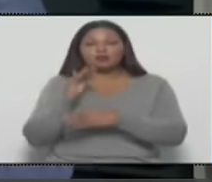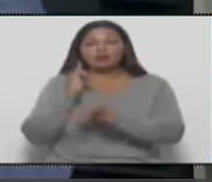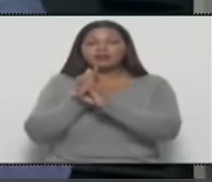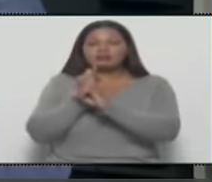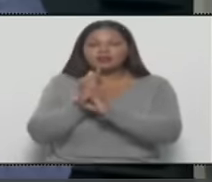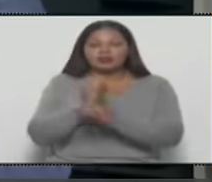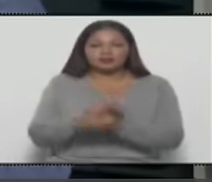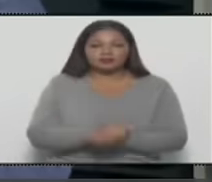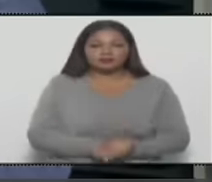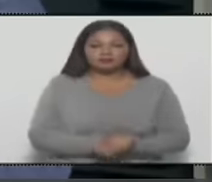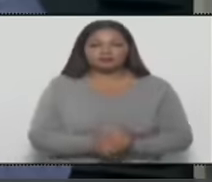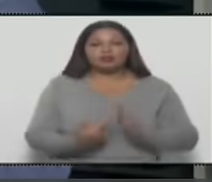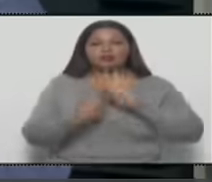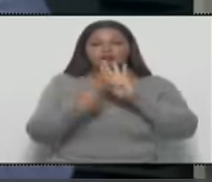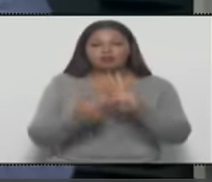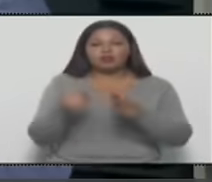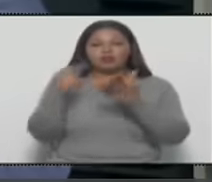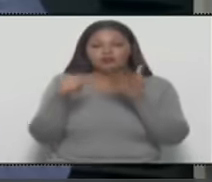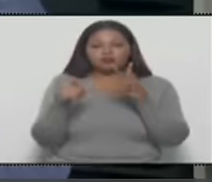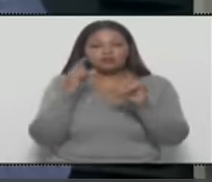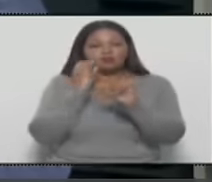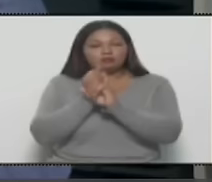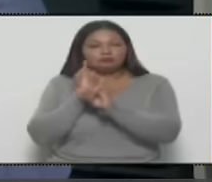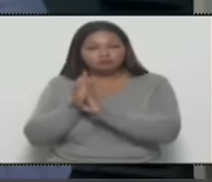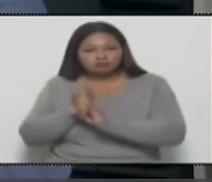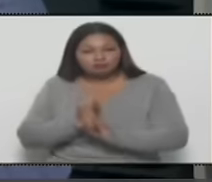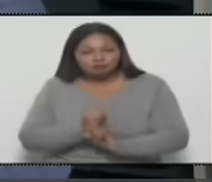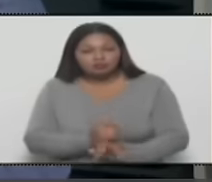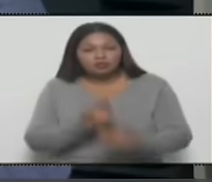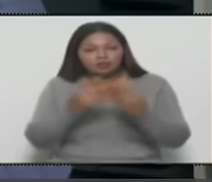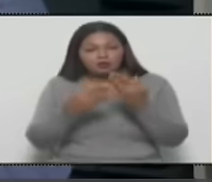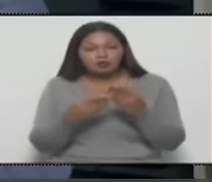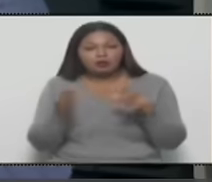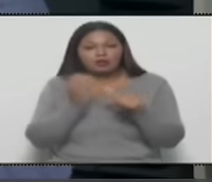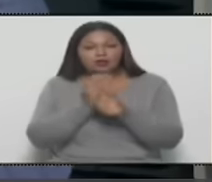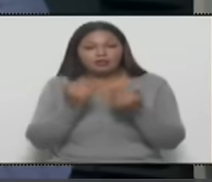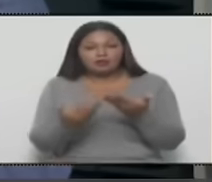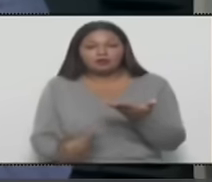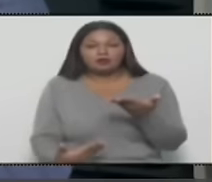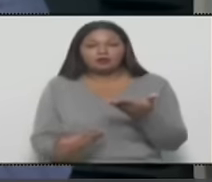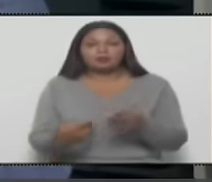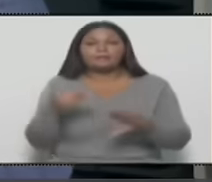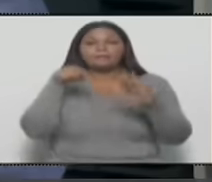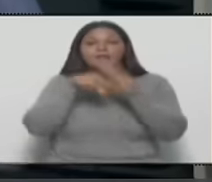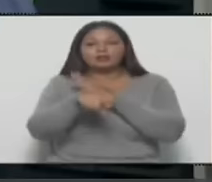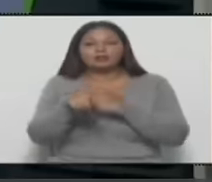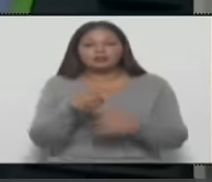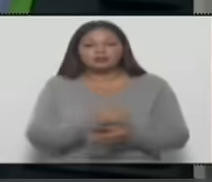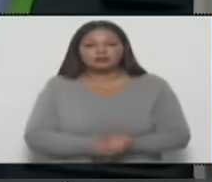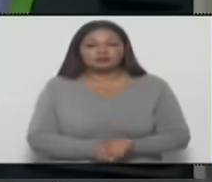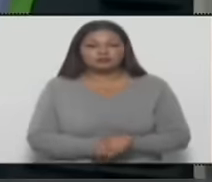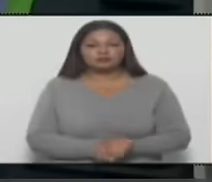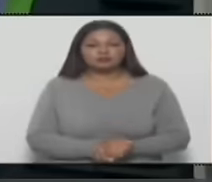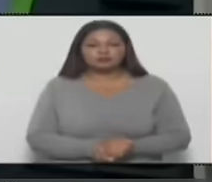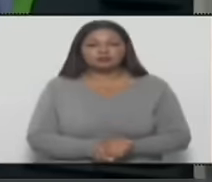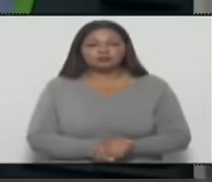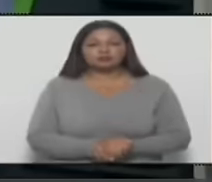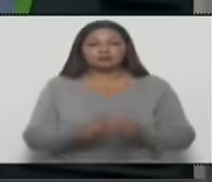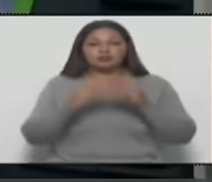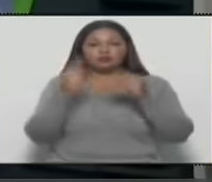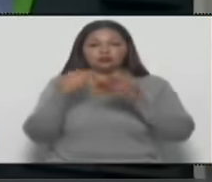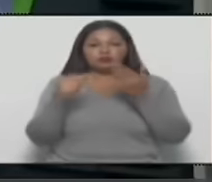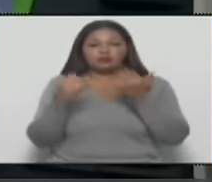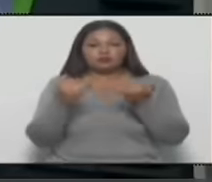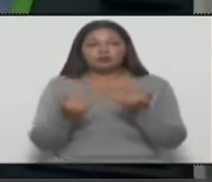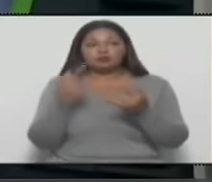como tal para mostrar los portales web. El protocolo de transferencia de hipertexto ingresan a todo ese background que está